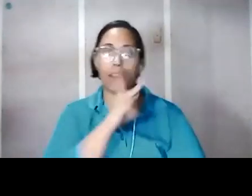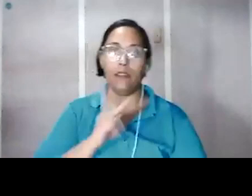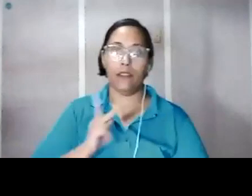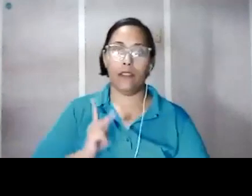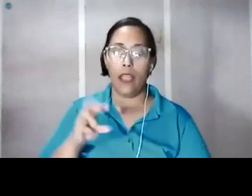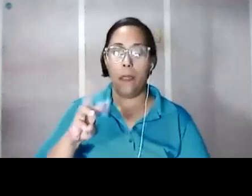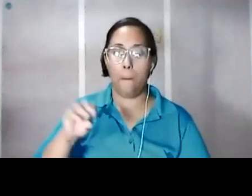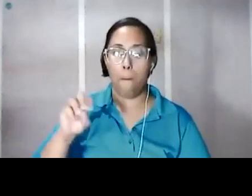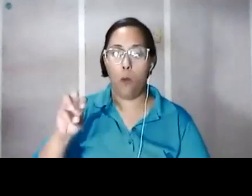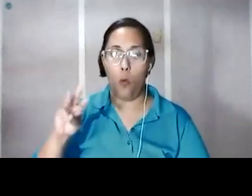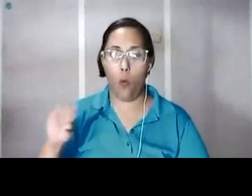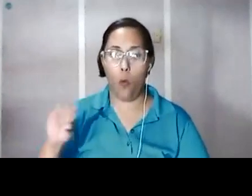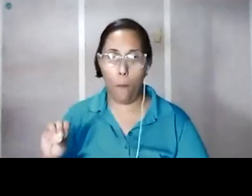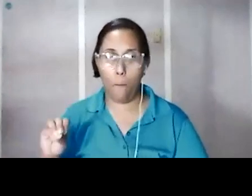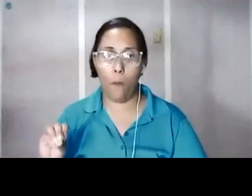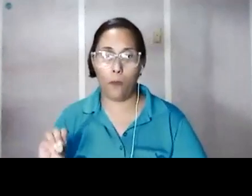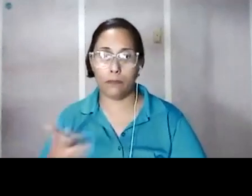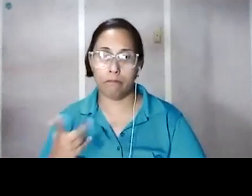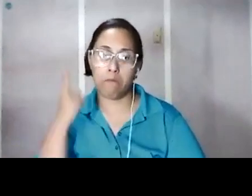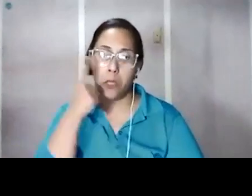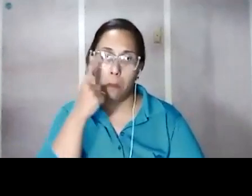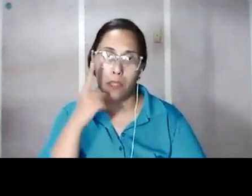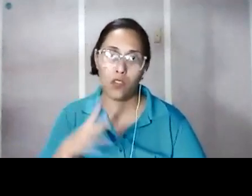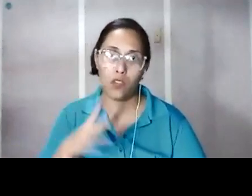se cree que es del Rey Momus,